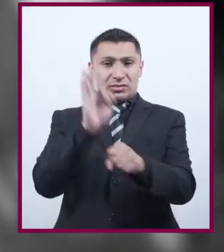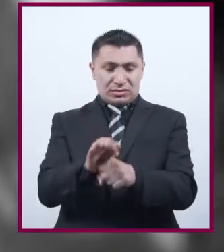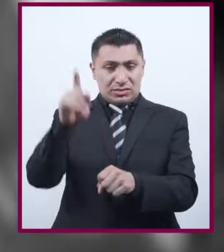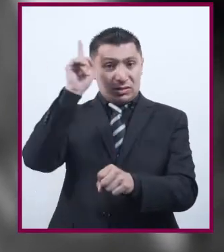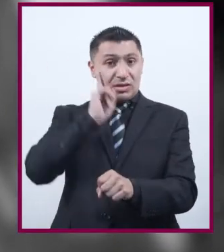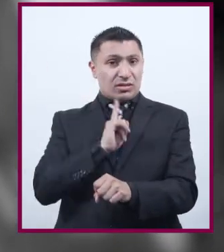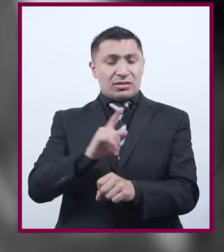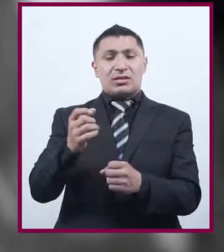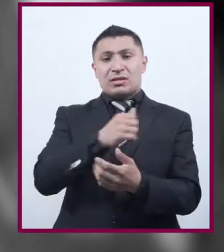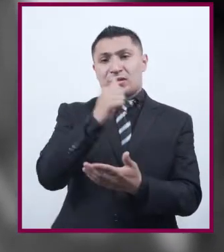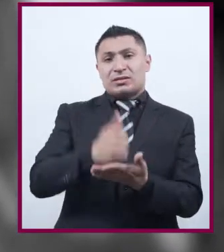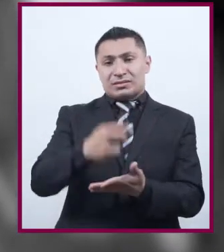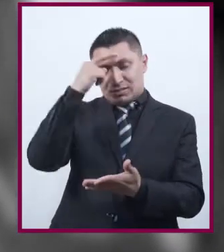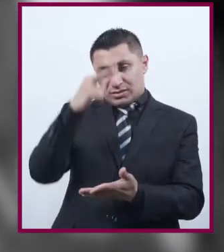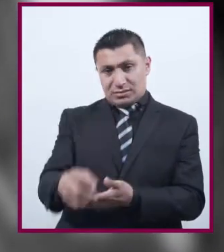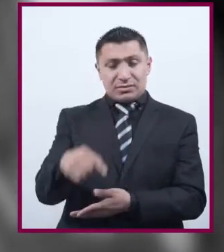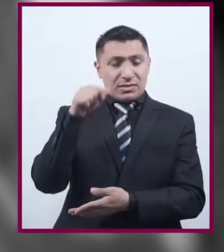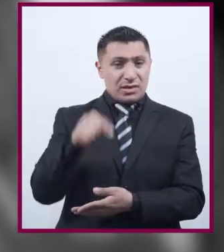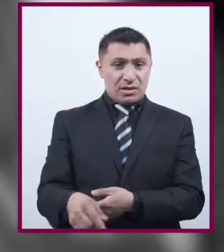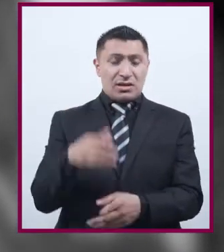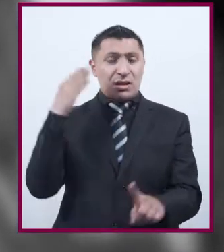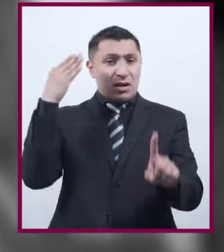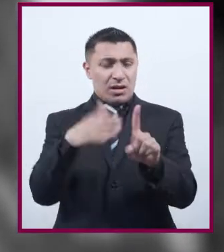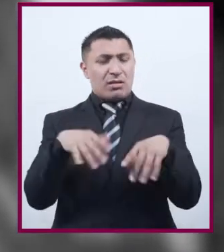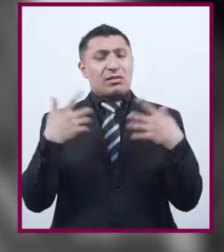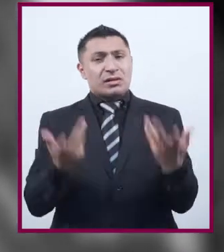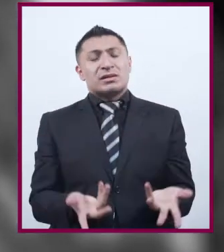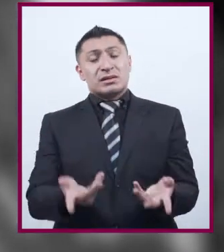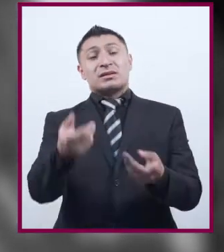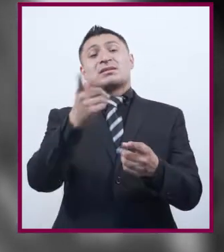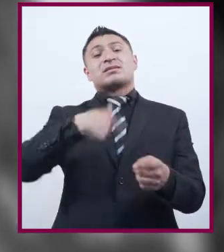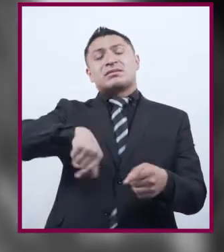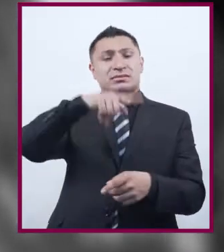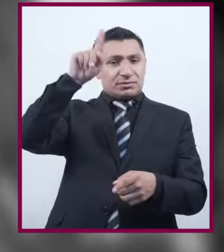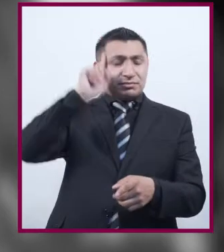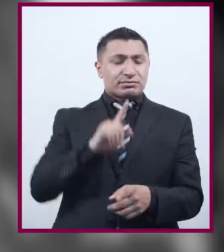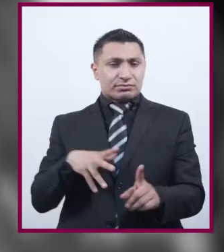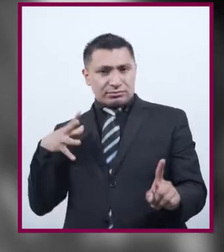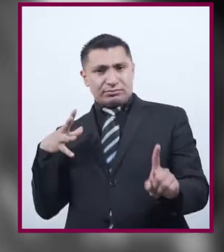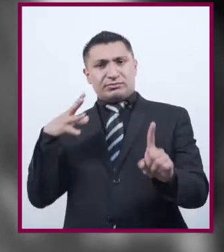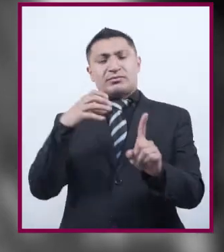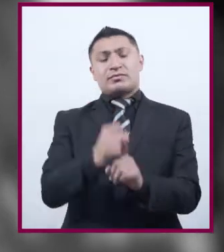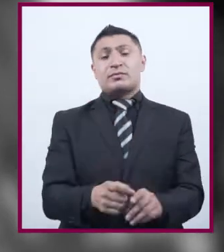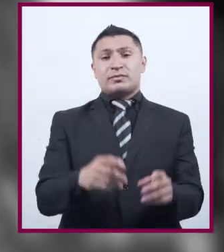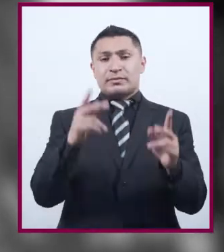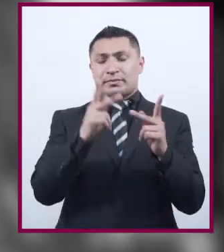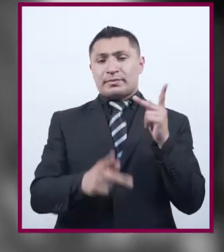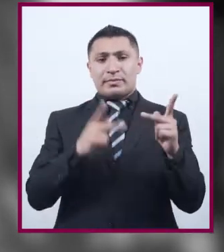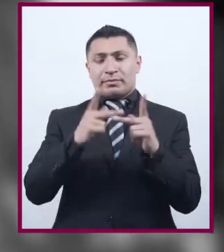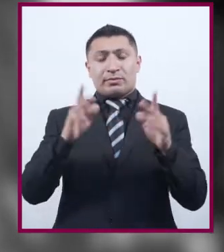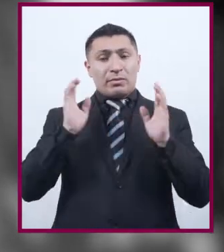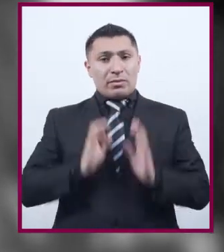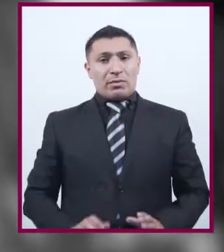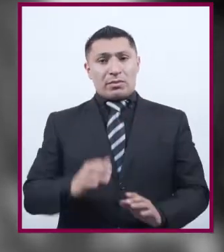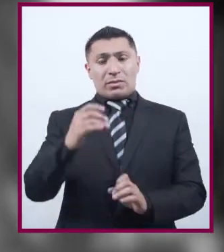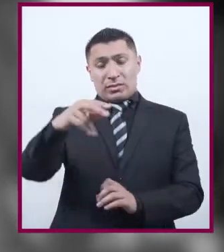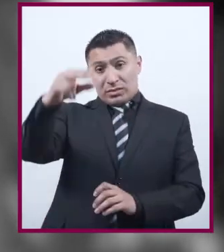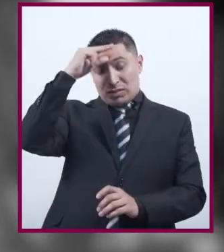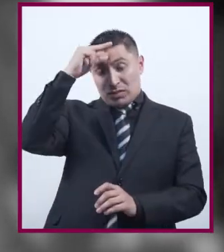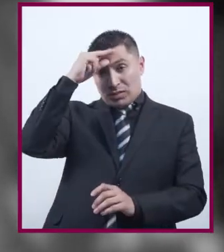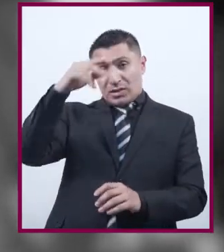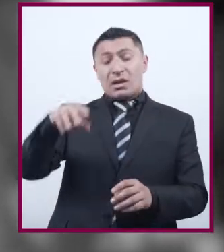Sociedad Protectora de la Mujer en la Ciudad de México, cuyo objetivo fue que las mujeres lograran su perfeccionamiento